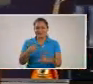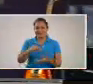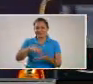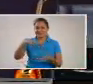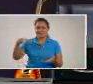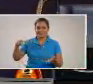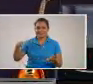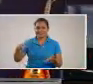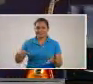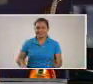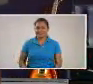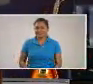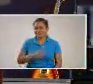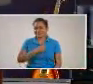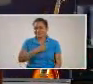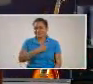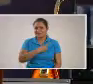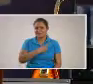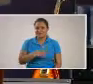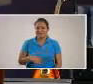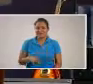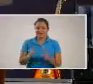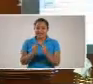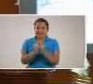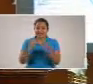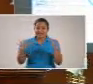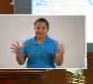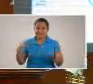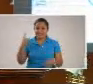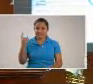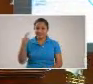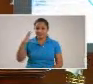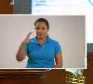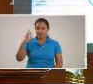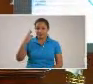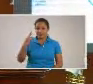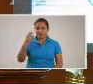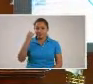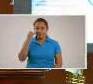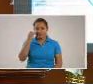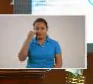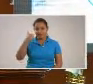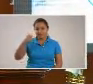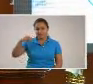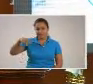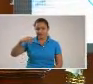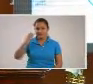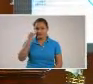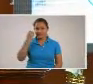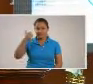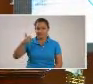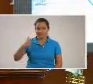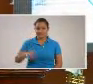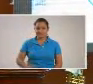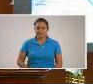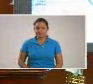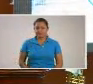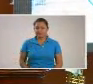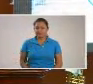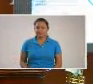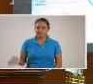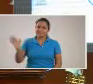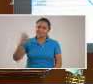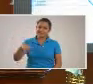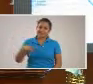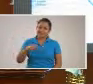república independiente de Ucrania, y ahora están pidiendo a la Federación Rusa que los incluya en su confederación. Detrás